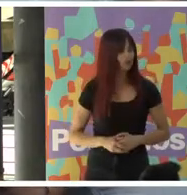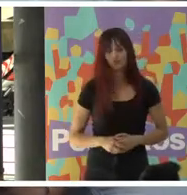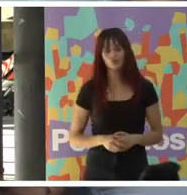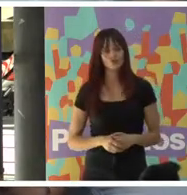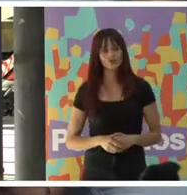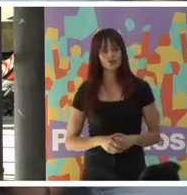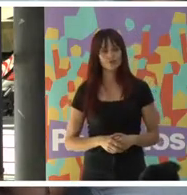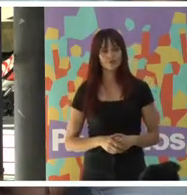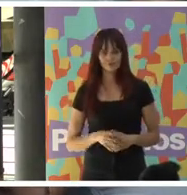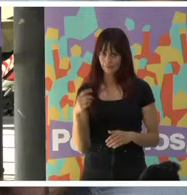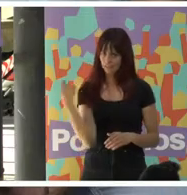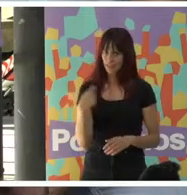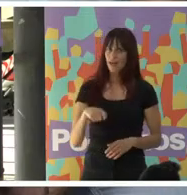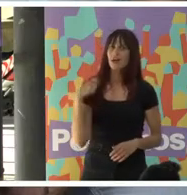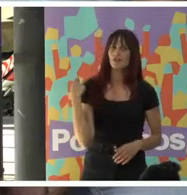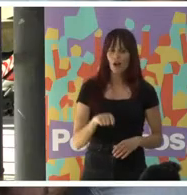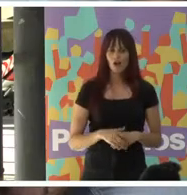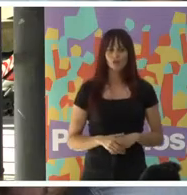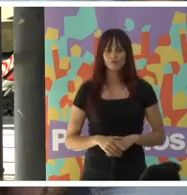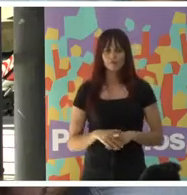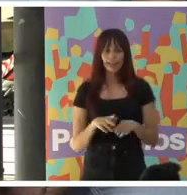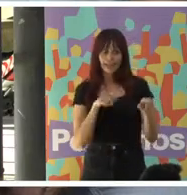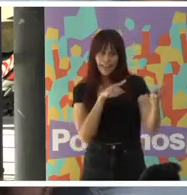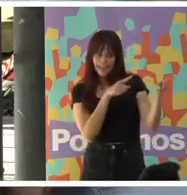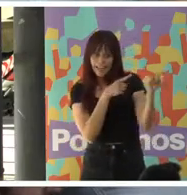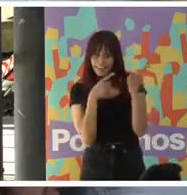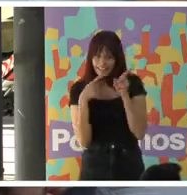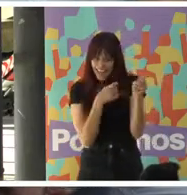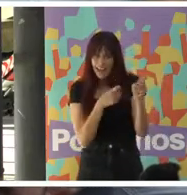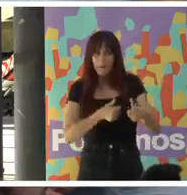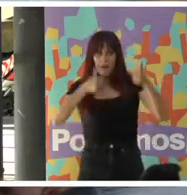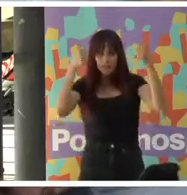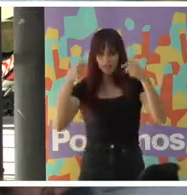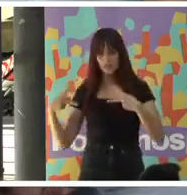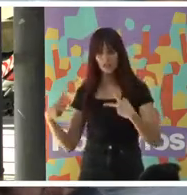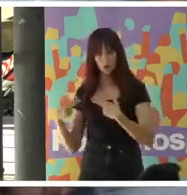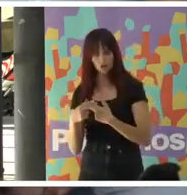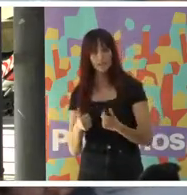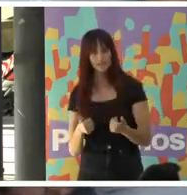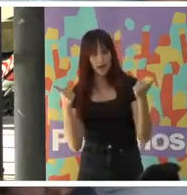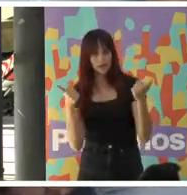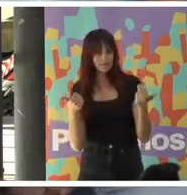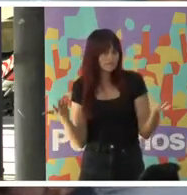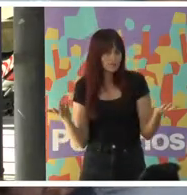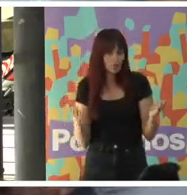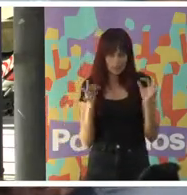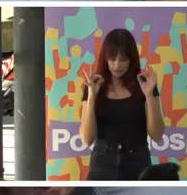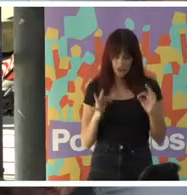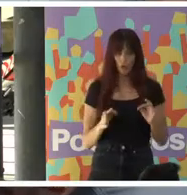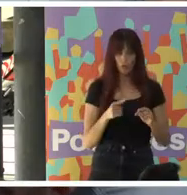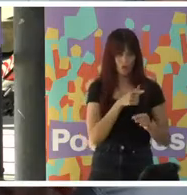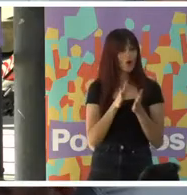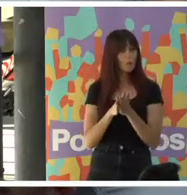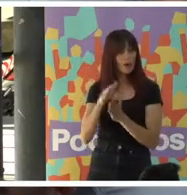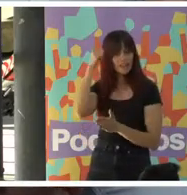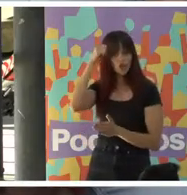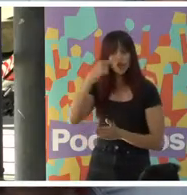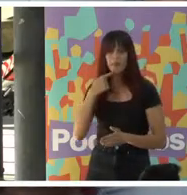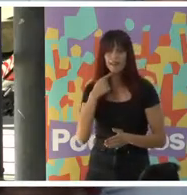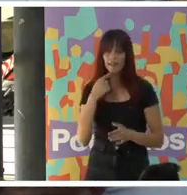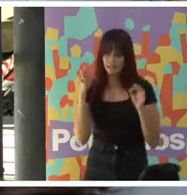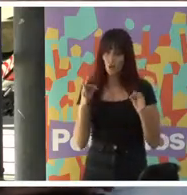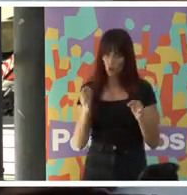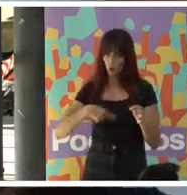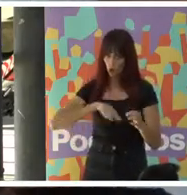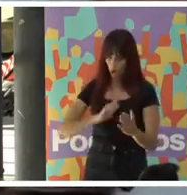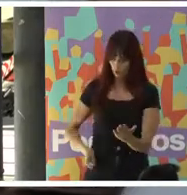gratis, nos va a salir muy caro. A más guerra, más recortes. Con lo cual, tarde o temprano, como bien decía Javi, lo vamos a pagar